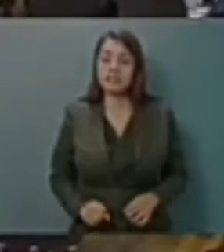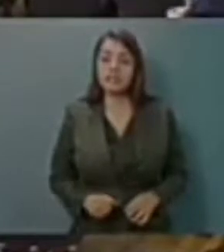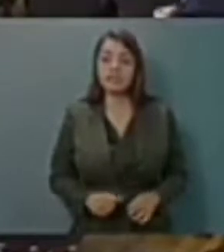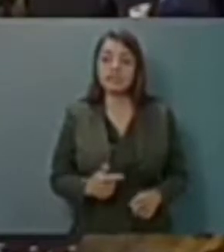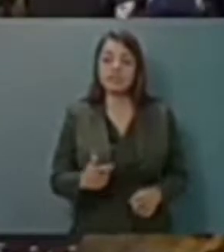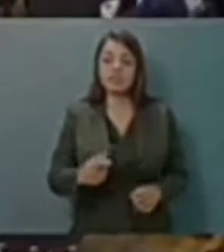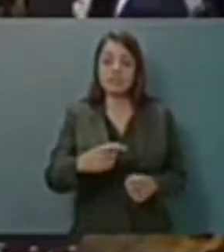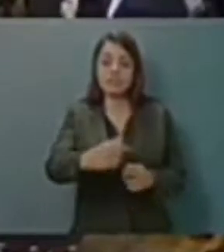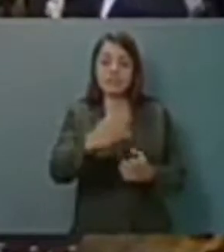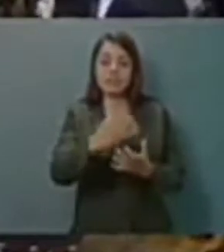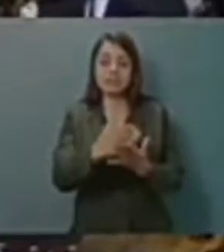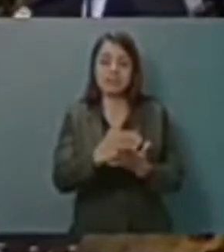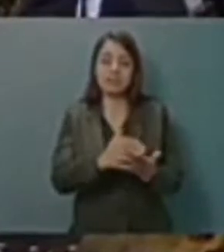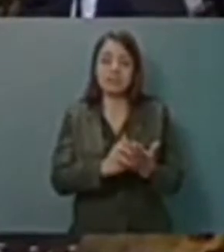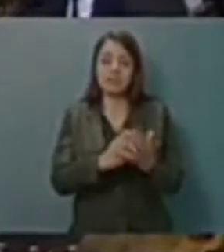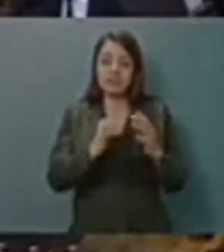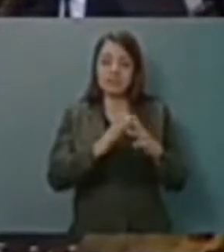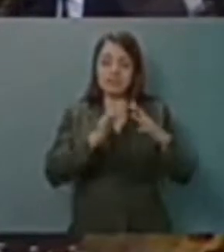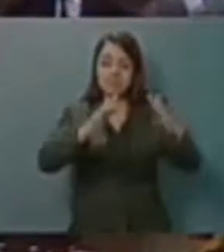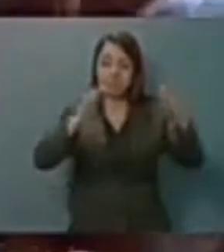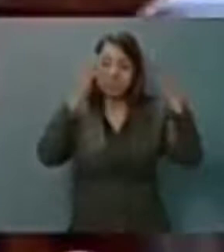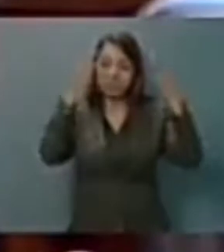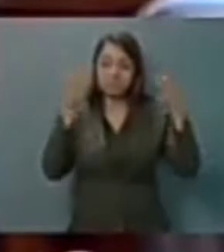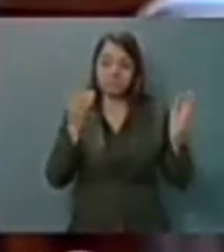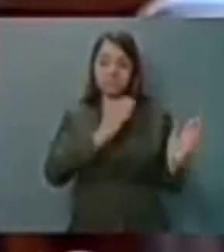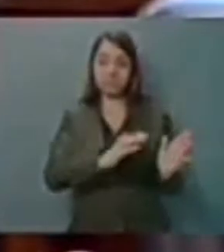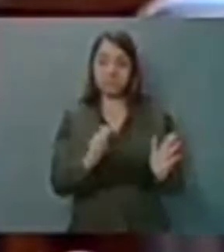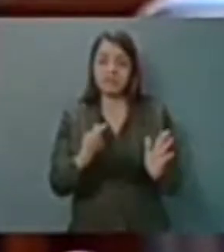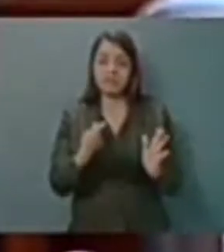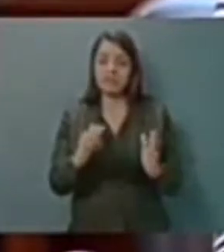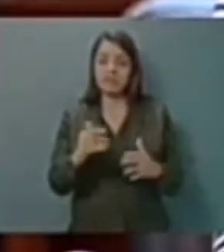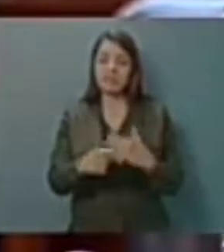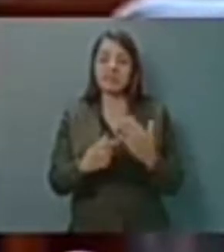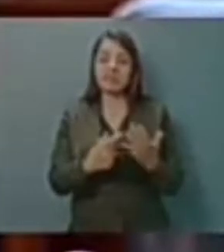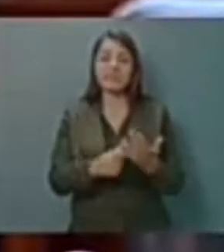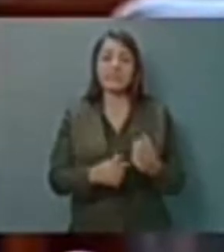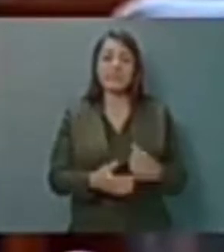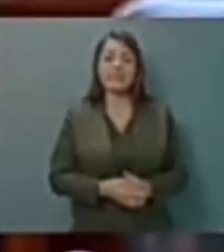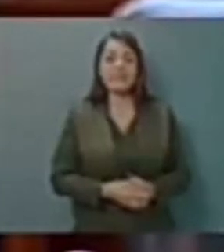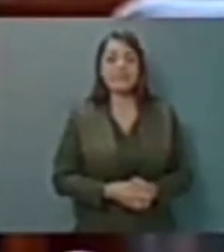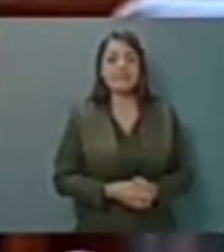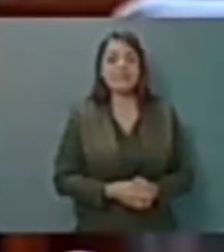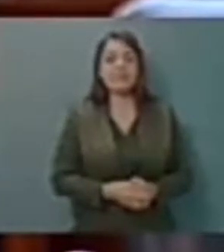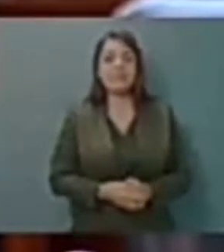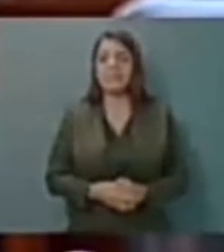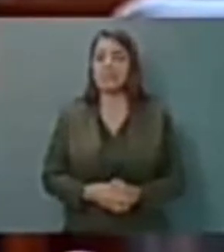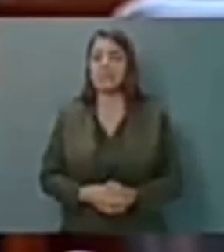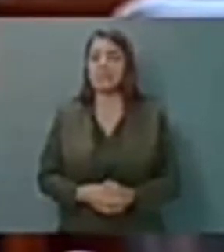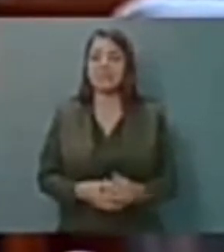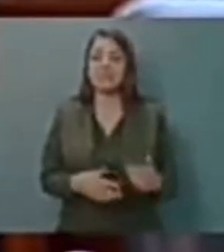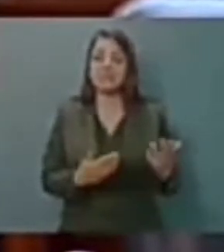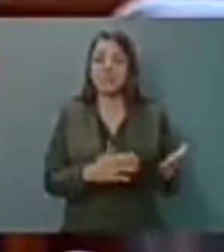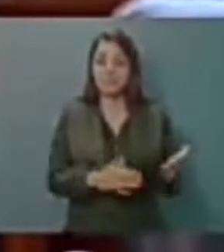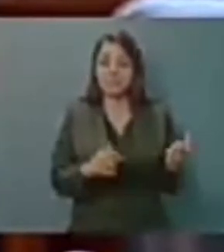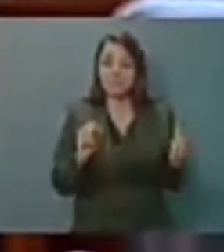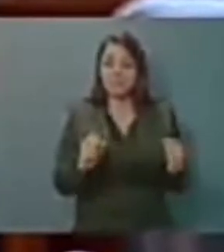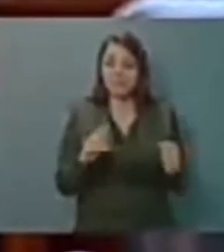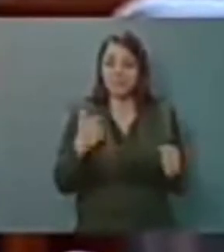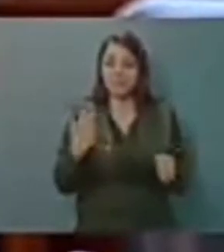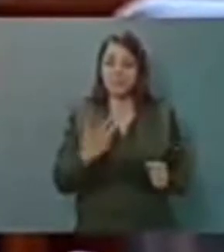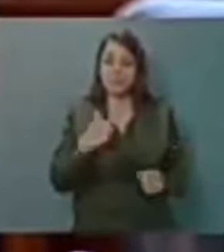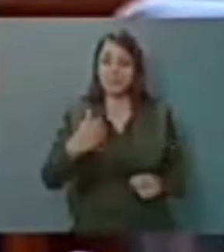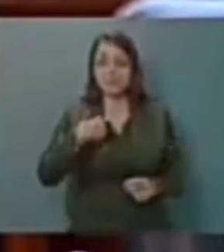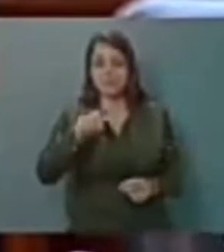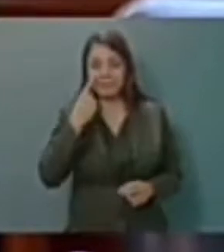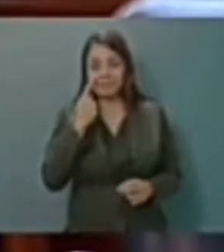En los últimos dictámenes de esta plenaria y en plenarias anteriores, hemos visto que